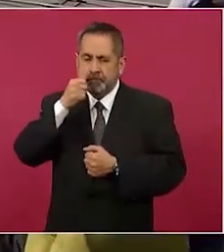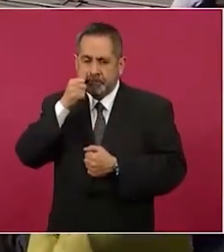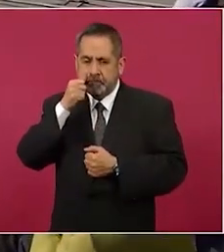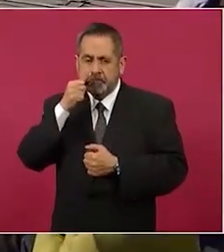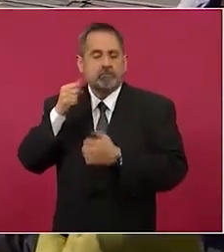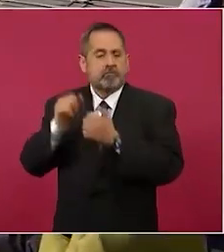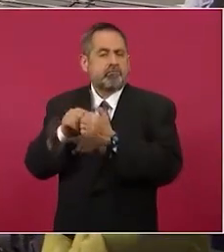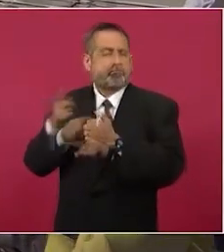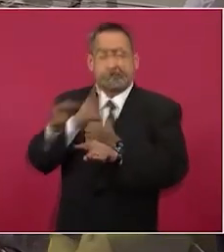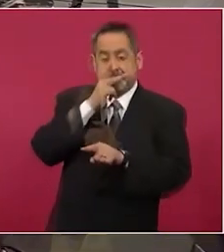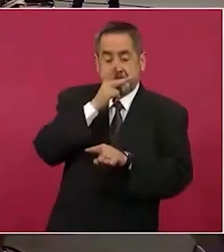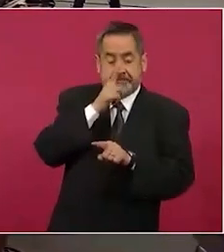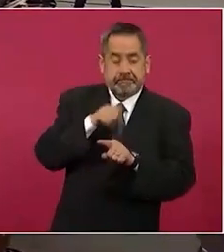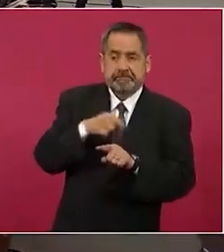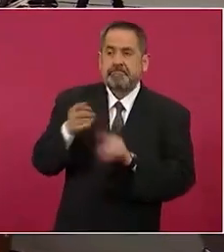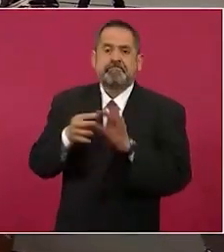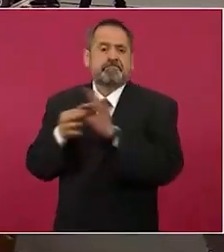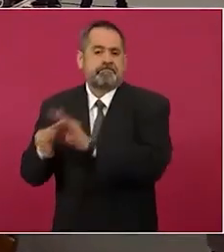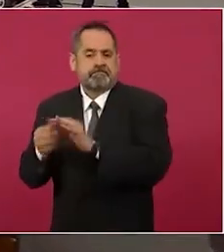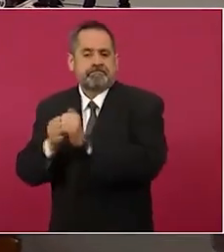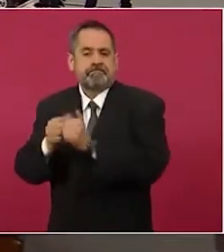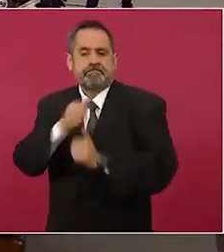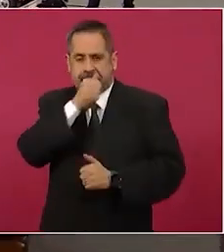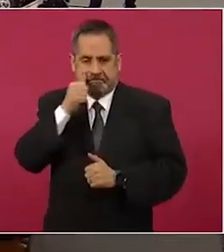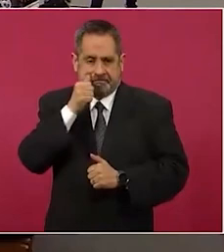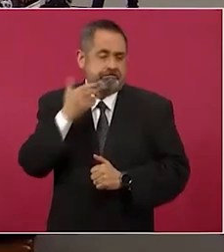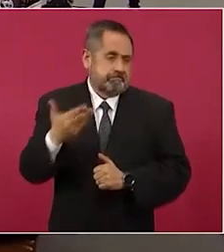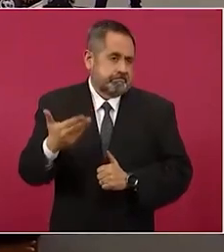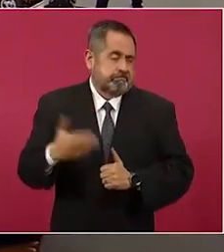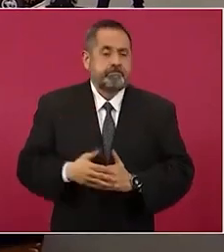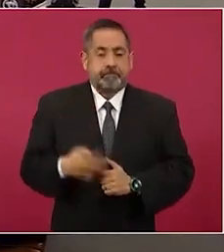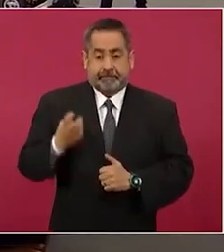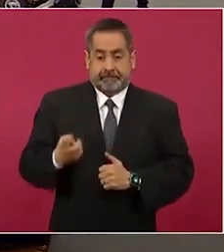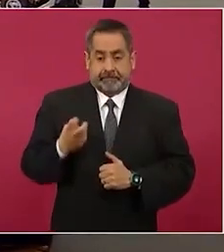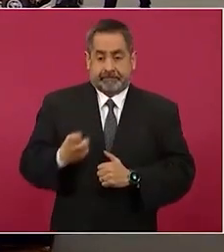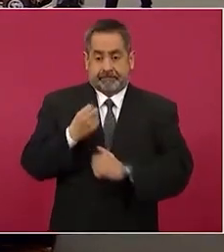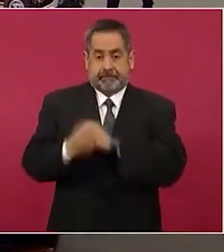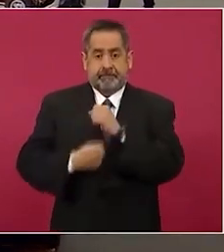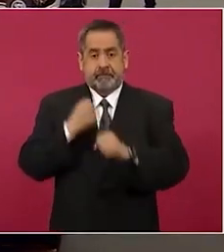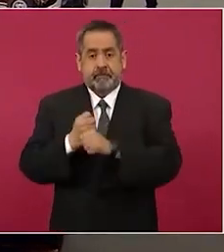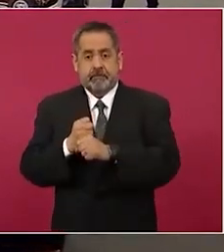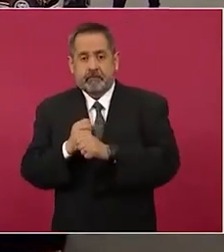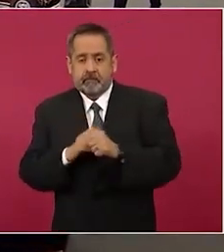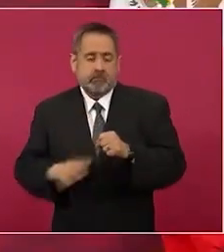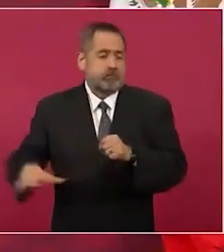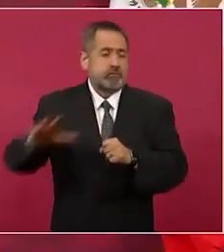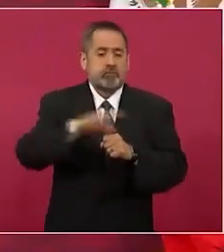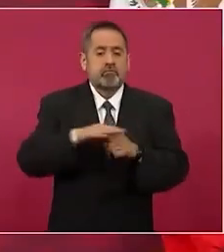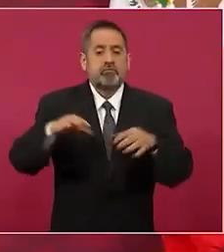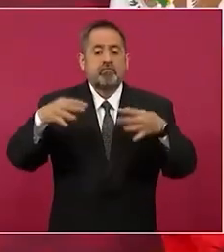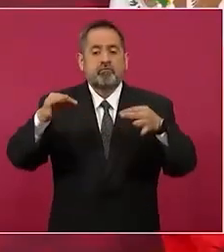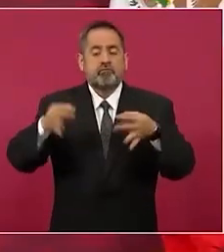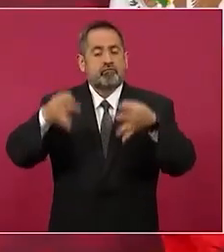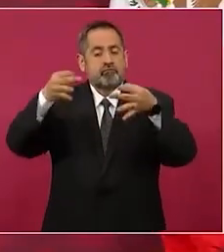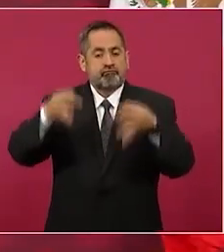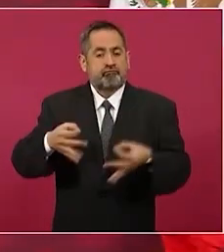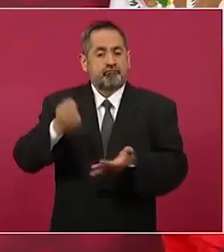papá. Entonces, este año, en toda la papelería oficial,